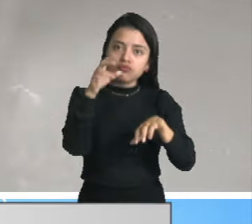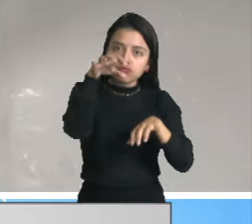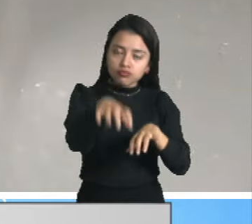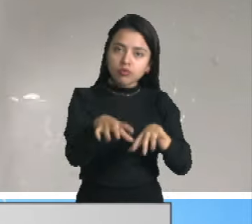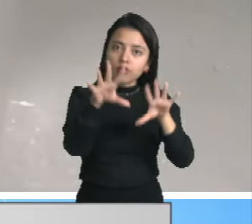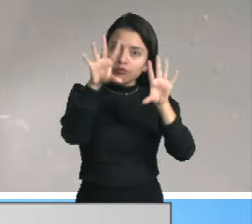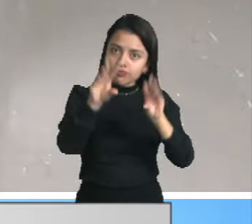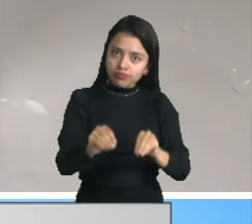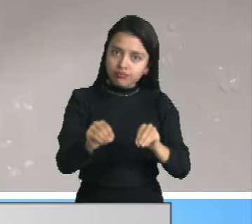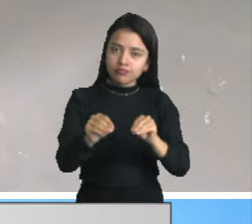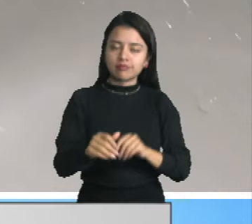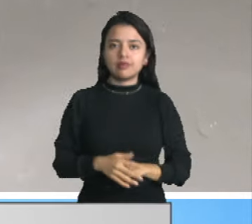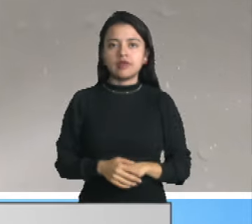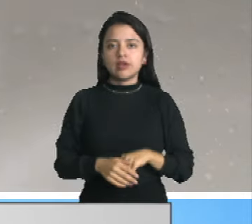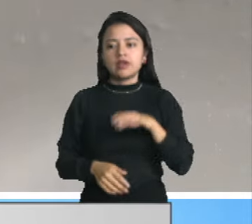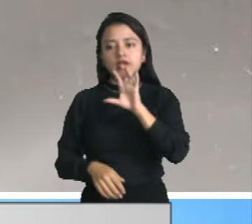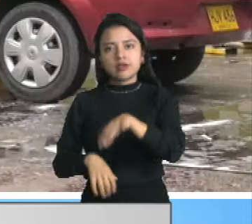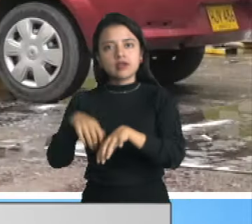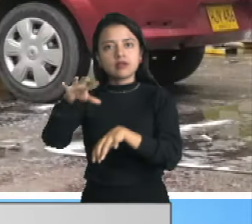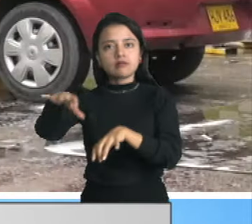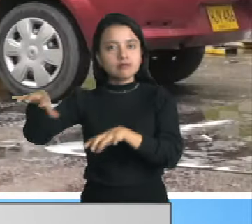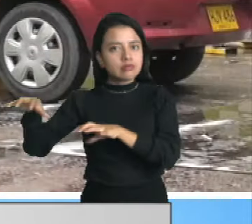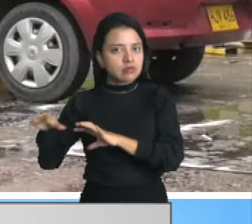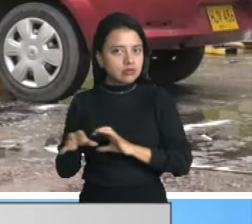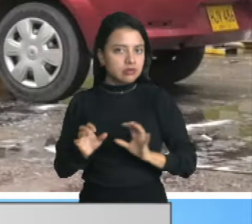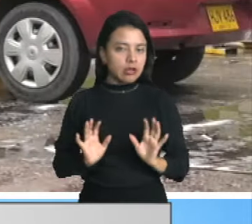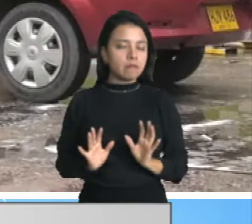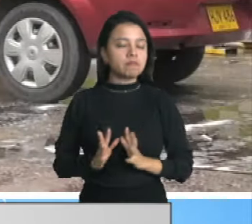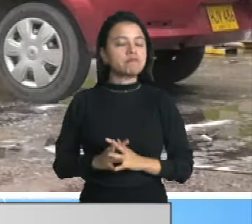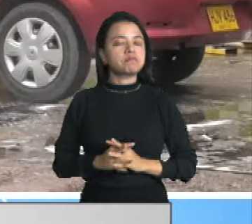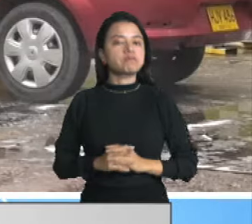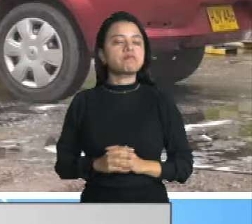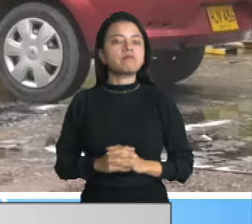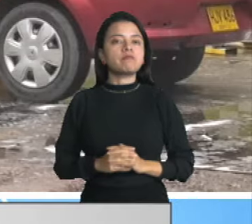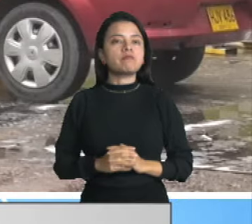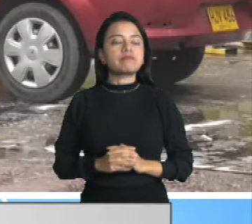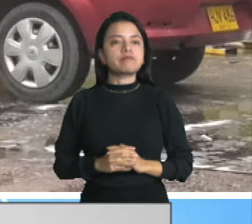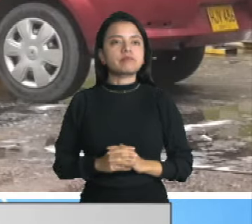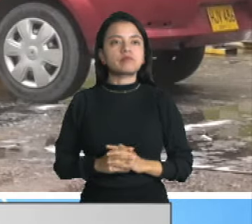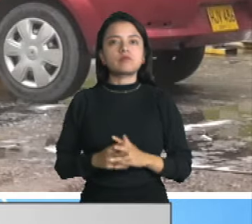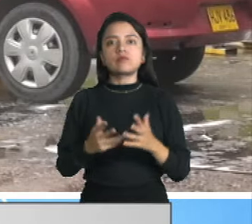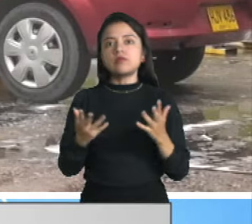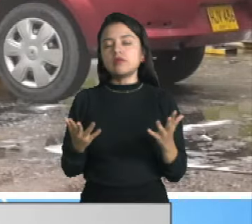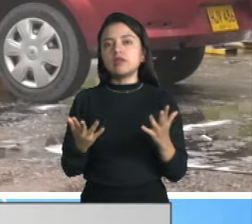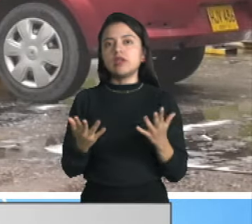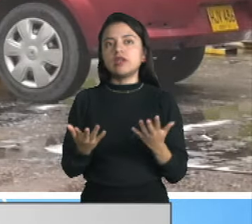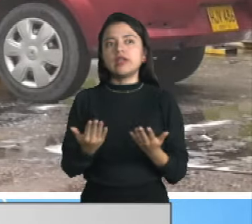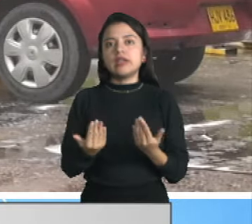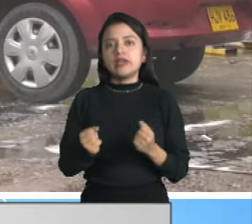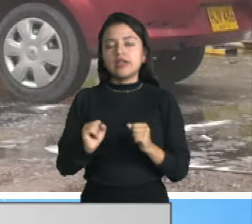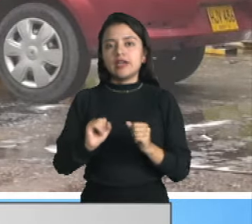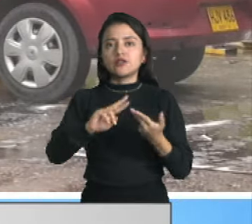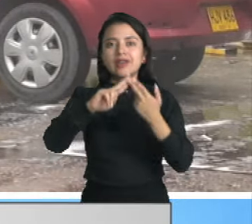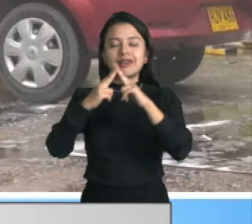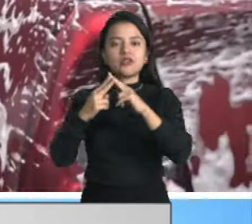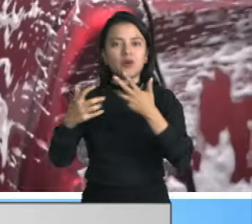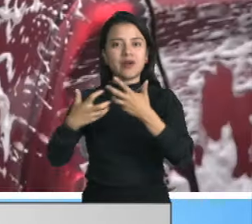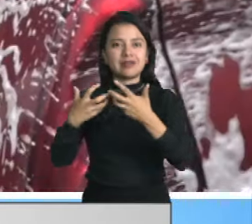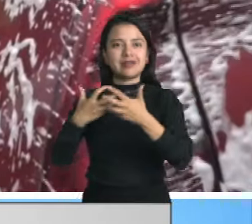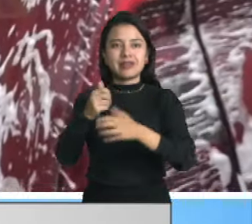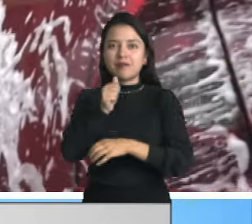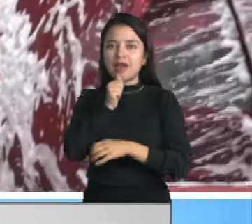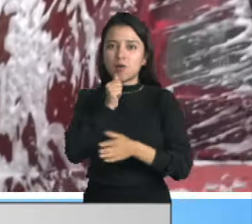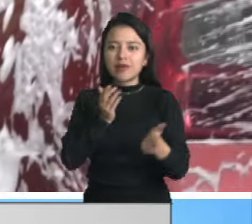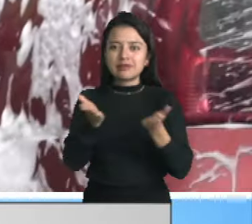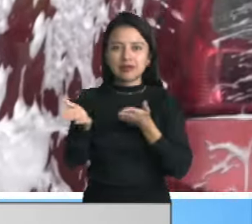la configuración hidráulica de la ciudad, y la definición de cuáles serían esos dos turnos pues se anunciará en el